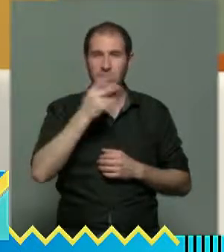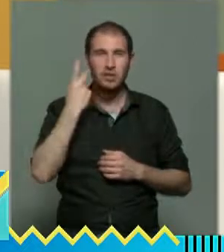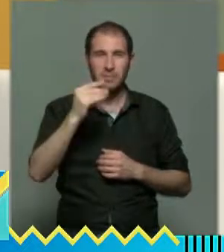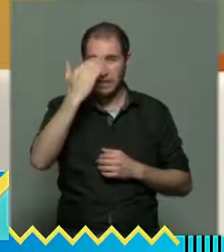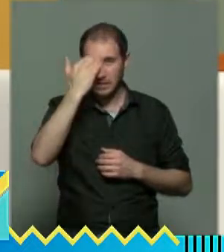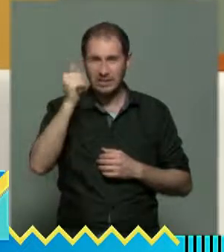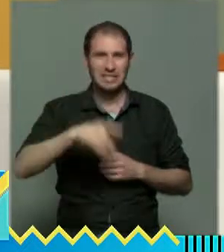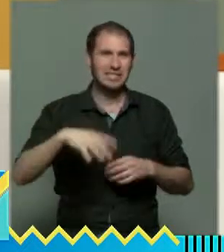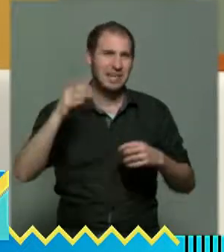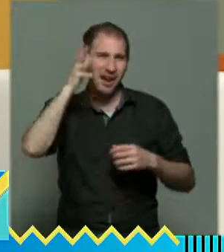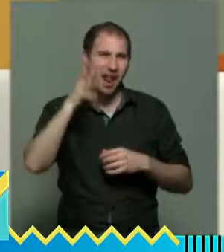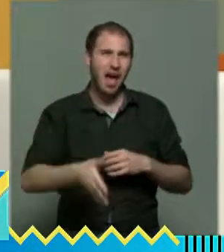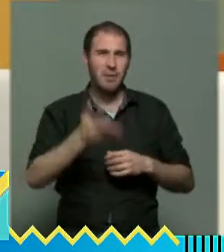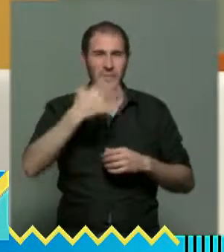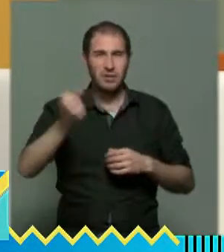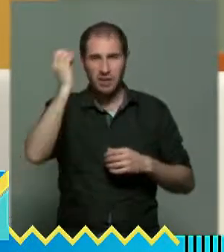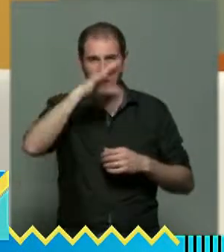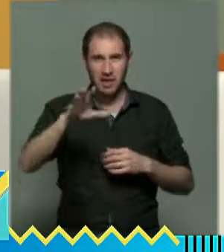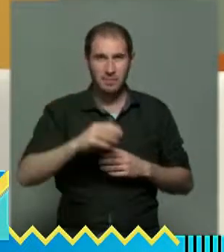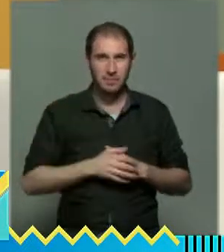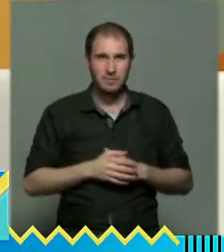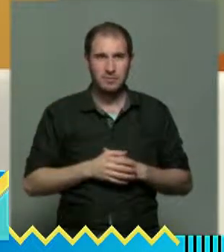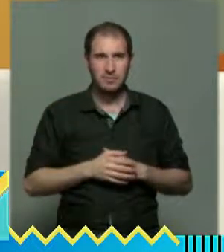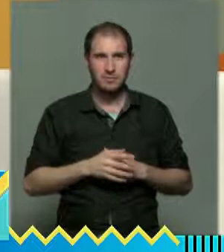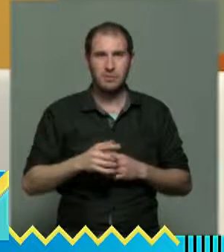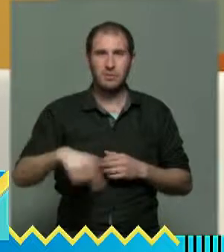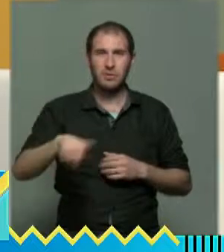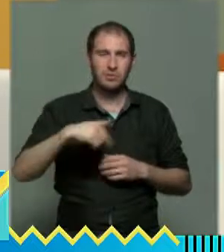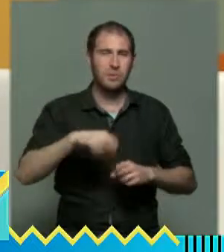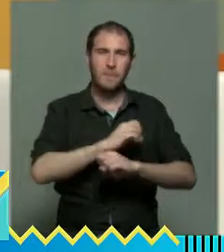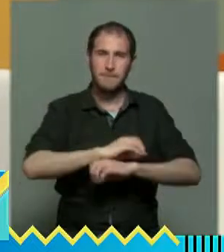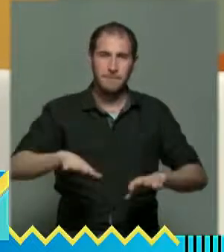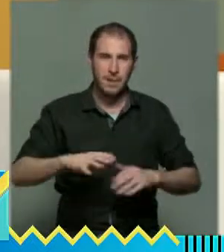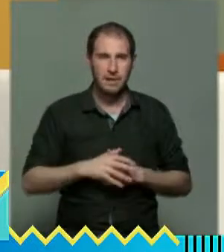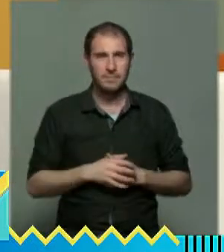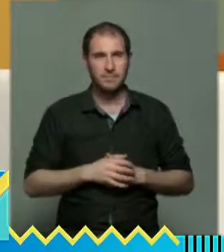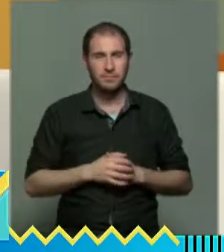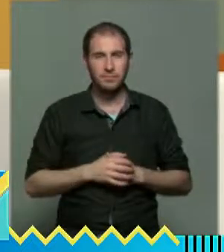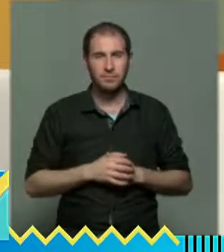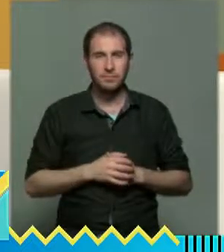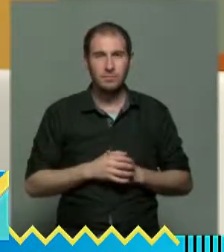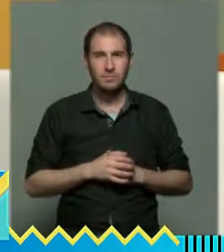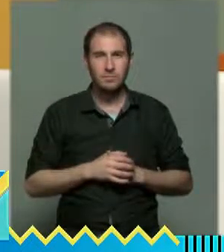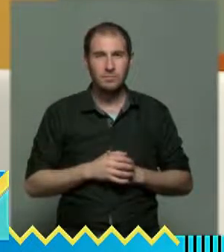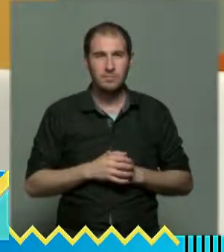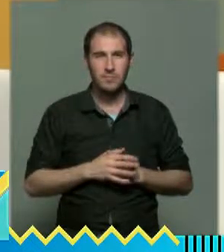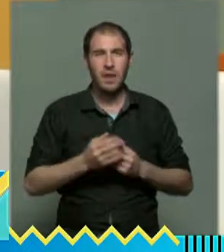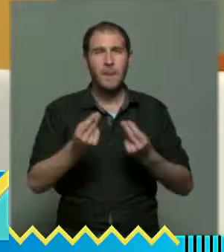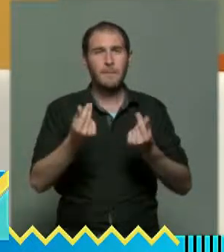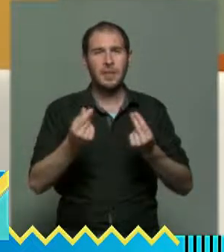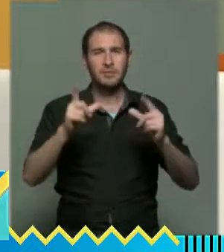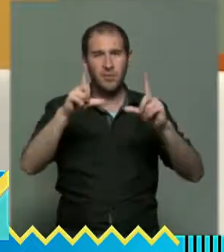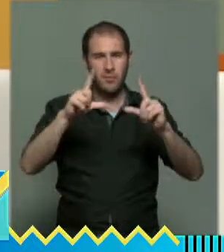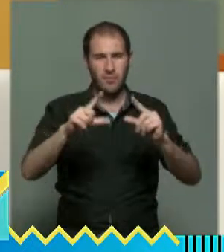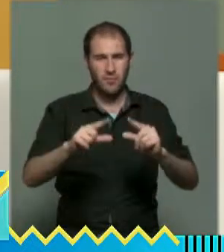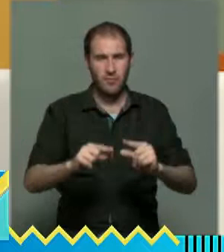2014-2015 fue crítico para los productores, realmente la pasamos muy mal, si podemos decir así, donde el precio